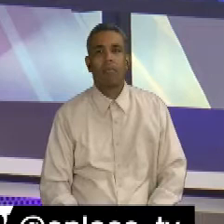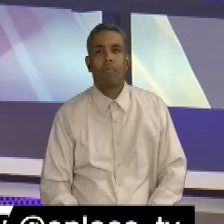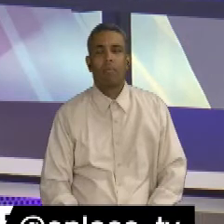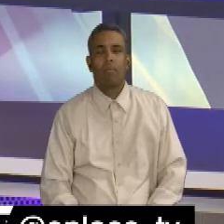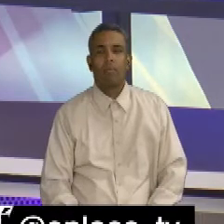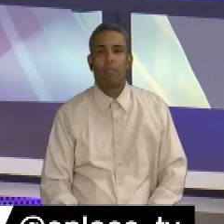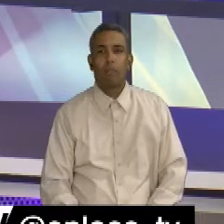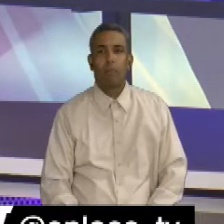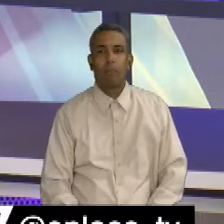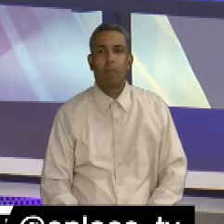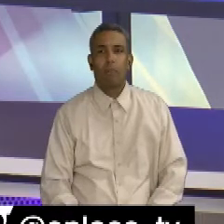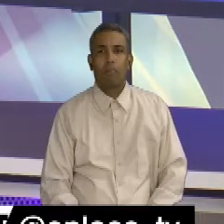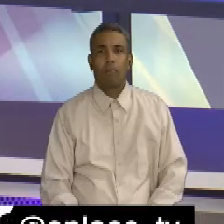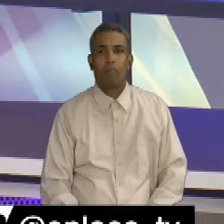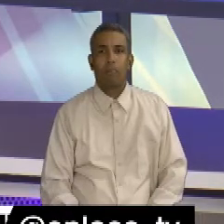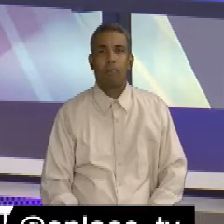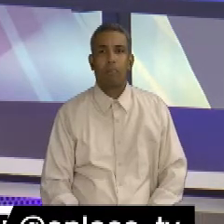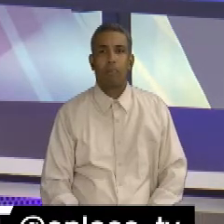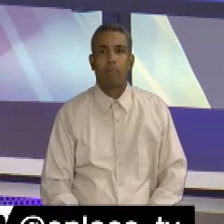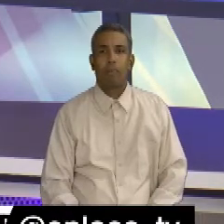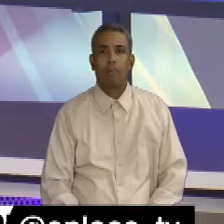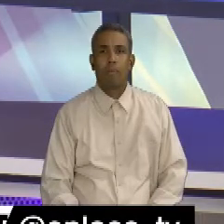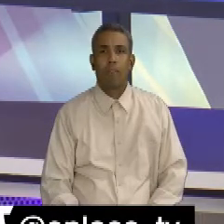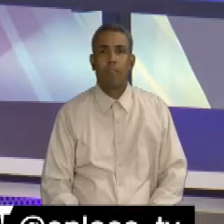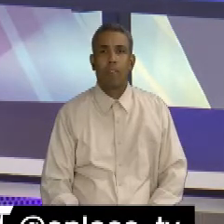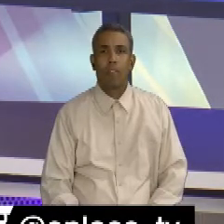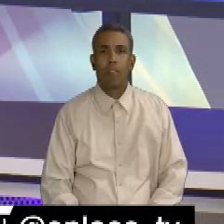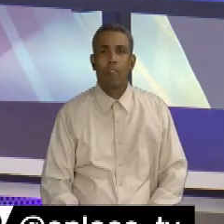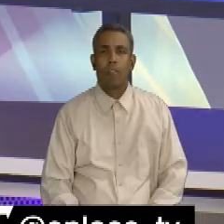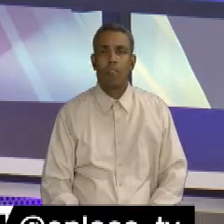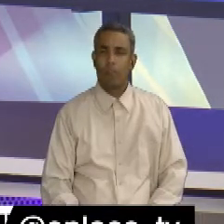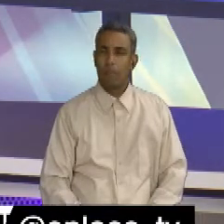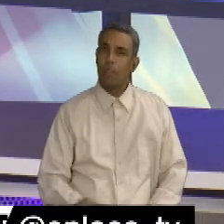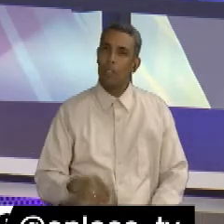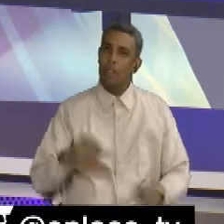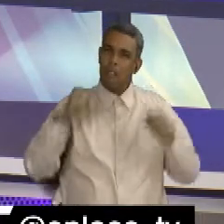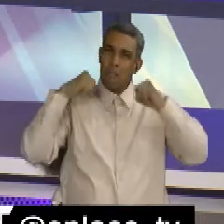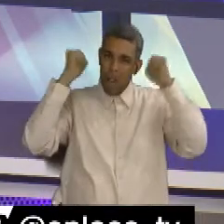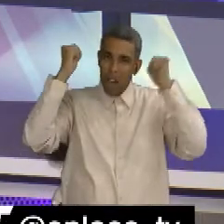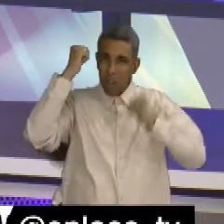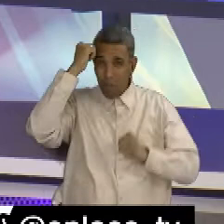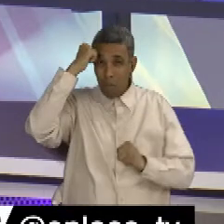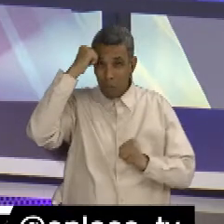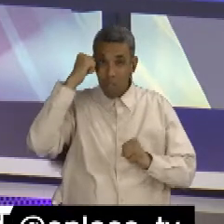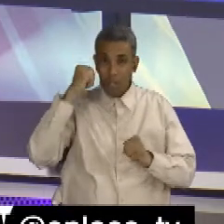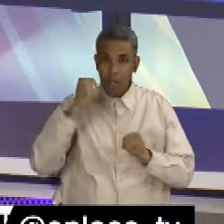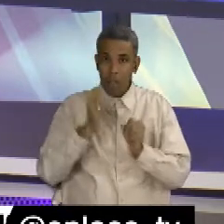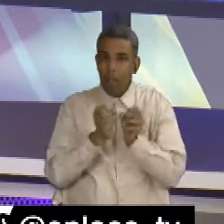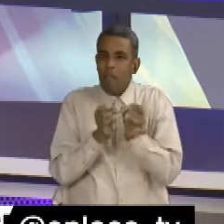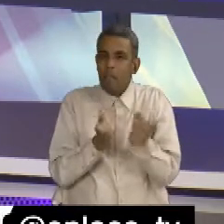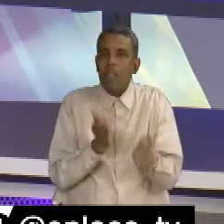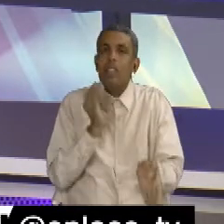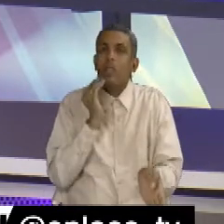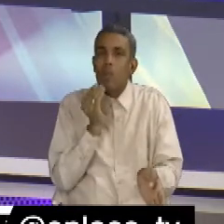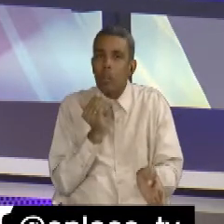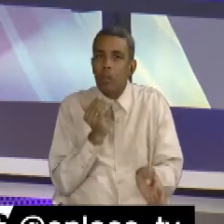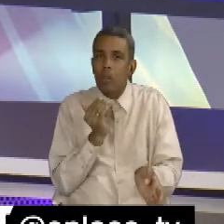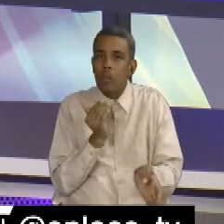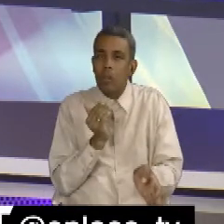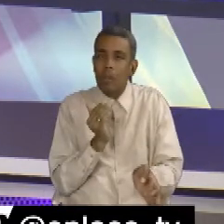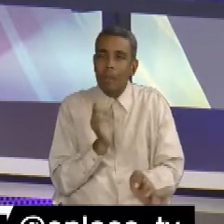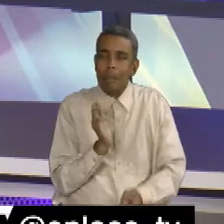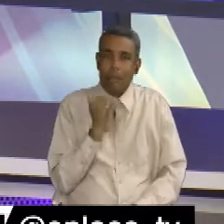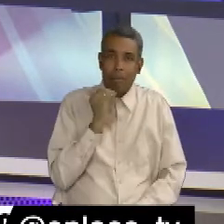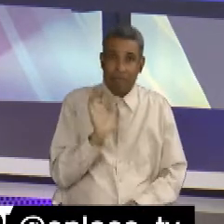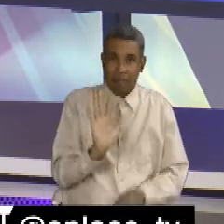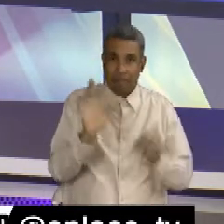Aún no está definido el regreso a clases de los estudiantes de los colegios oficiales de la ciudad. La fecha será dada a conocer esta semana, previa reunión del gobierno